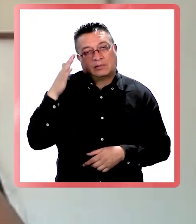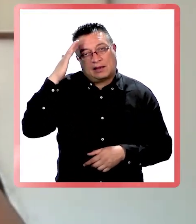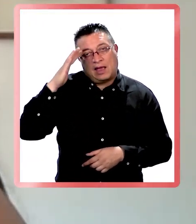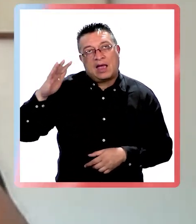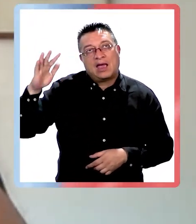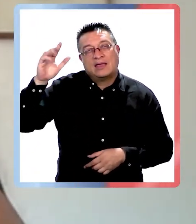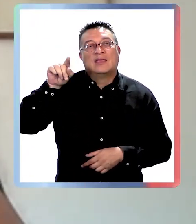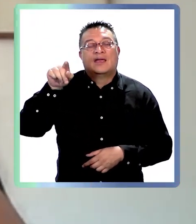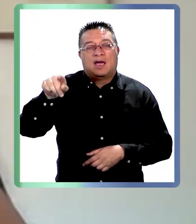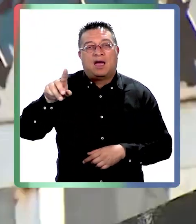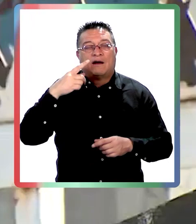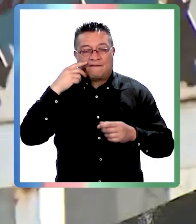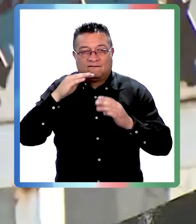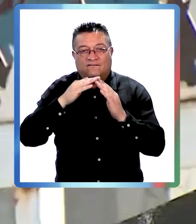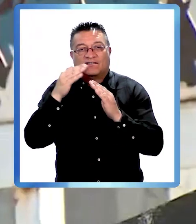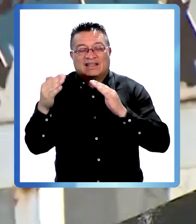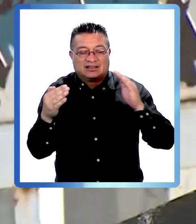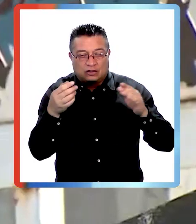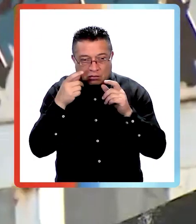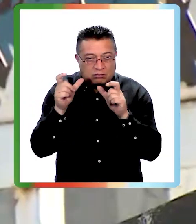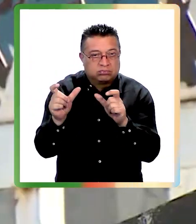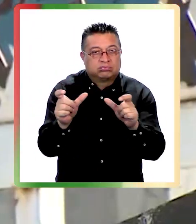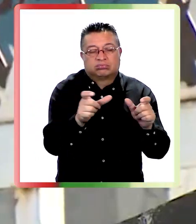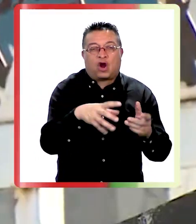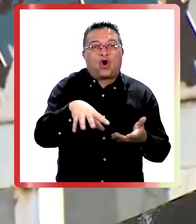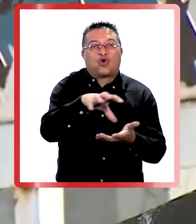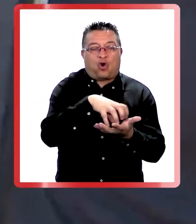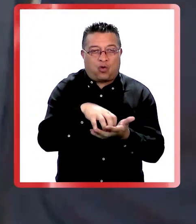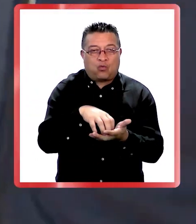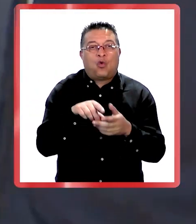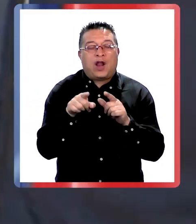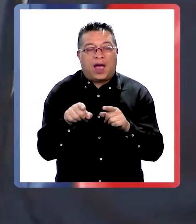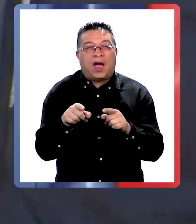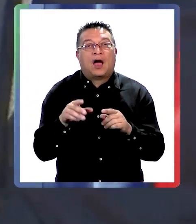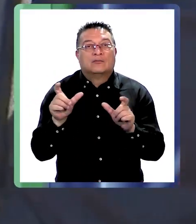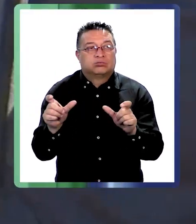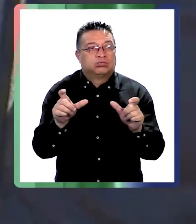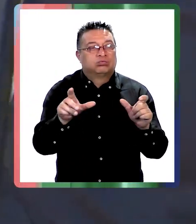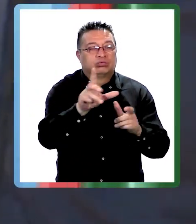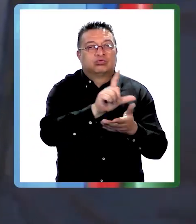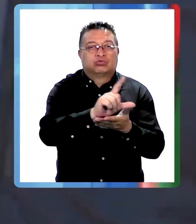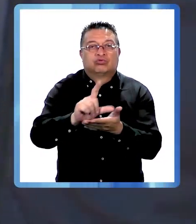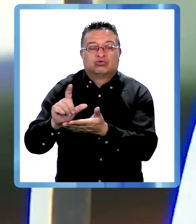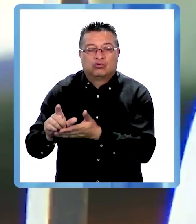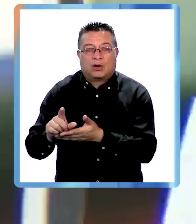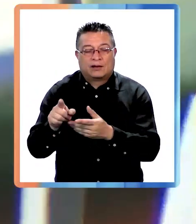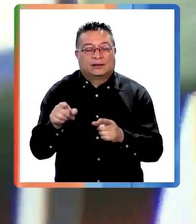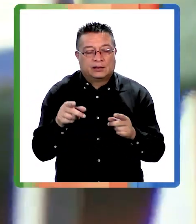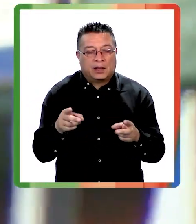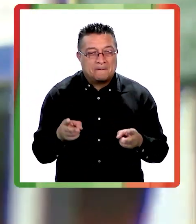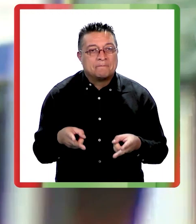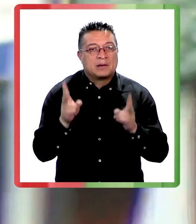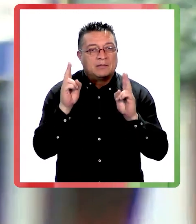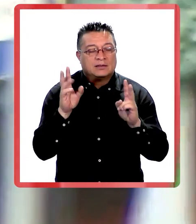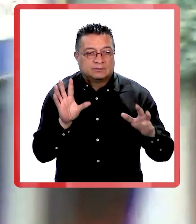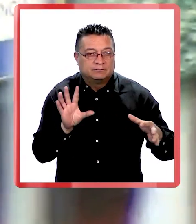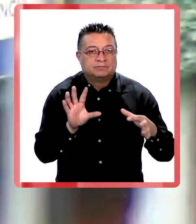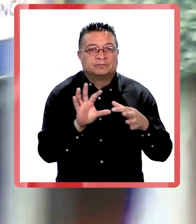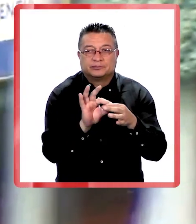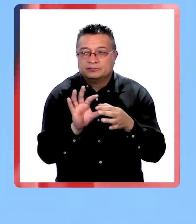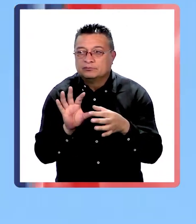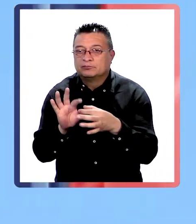esa idea como de vecinos vigilantes en su comuna, resguardando el espacio. De alguna forma, permiten